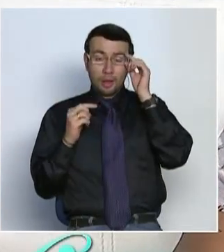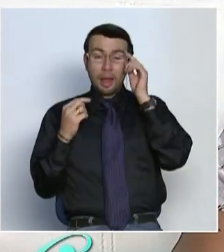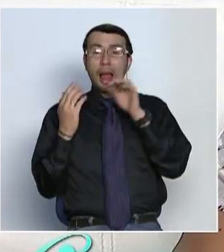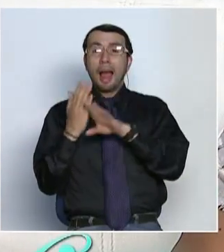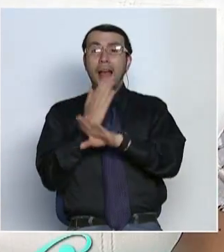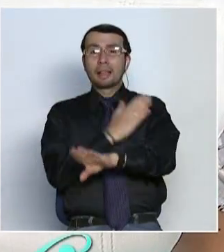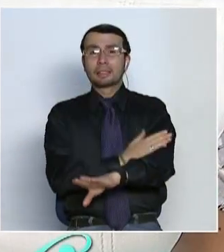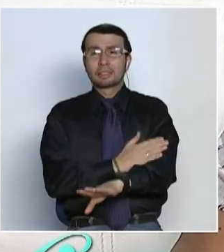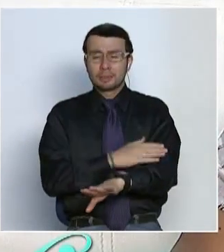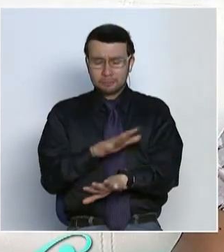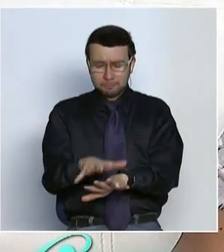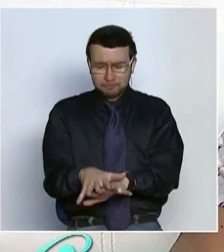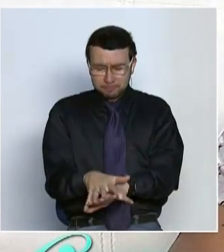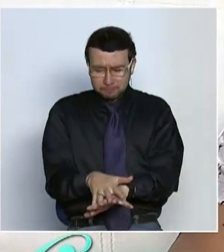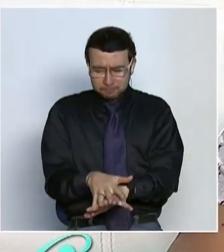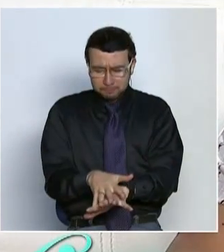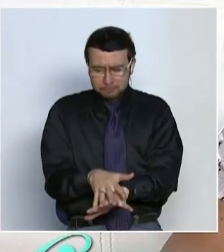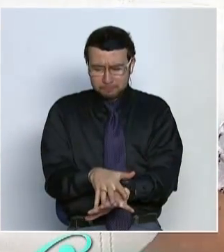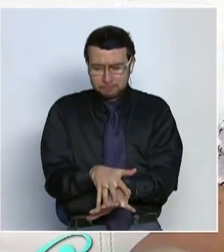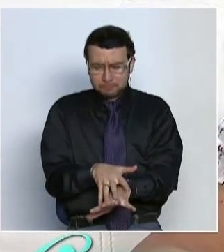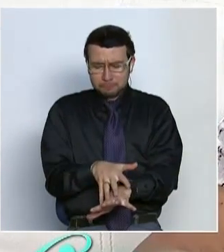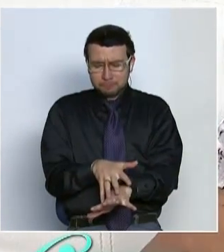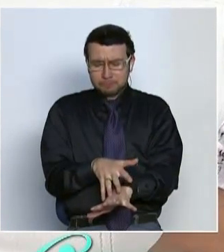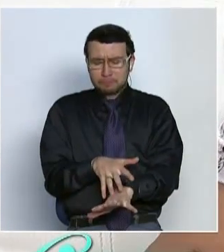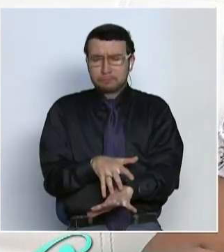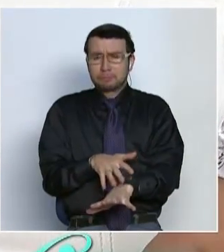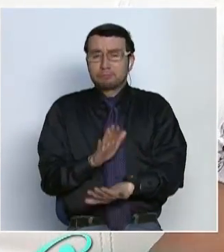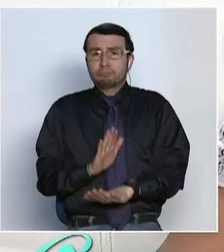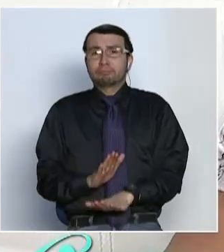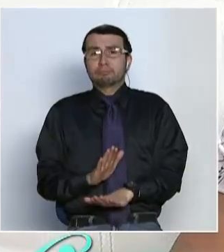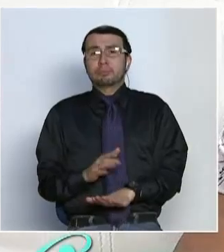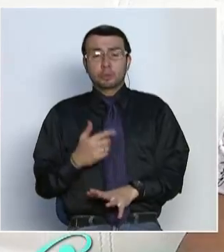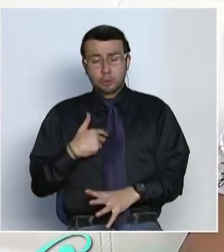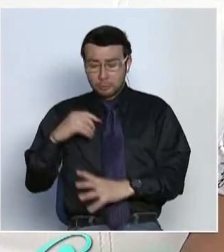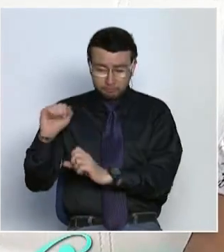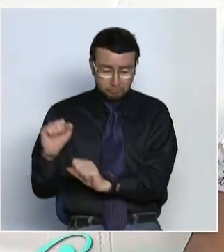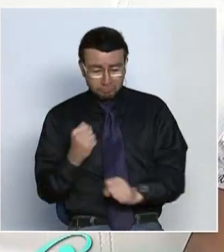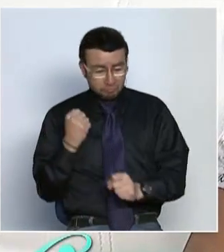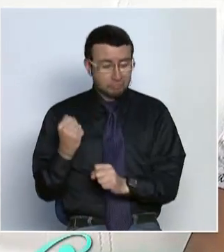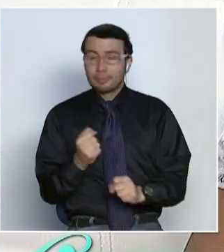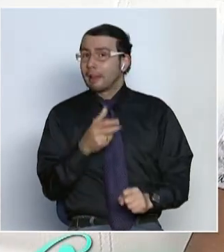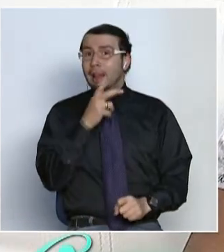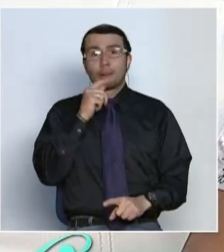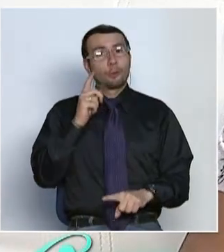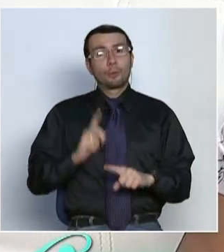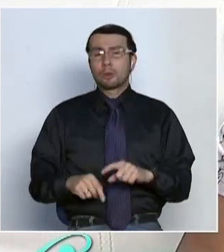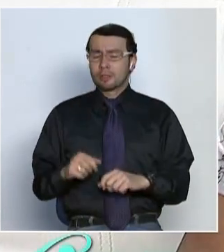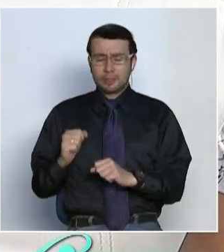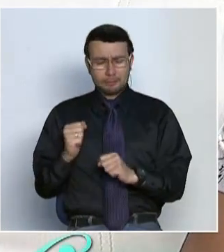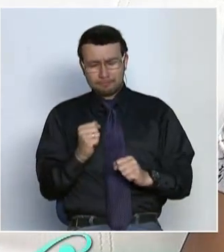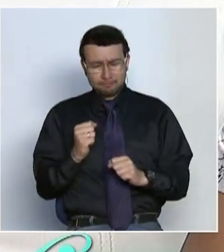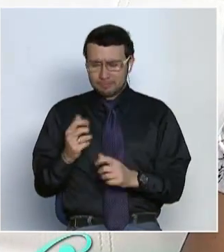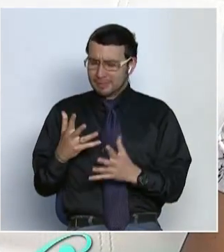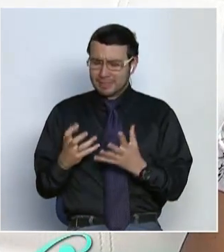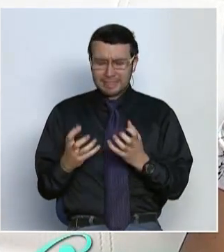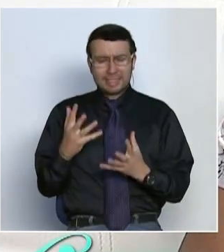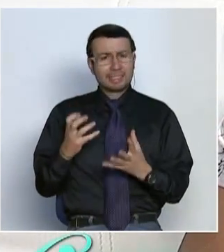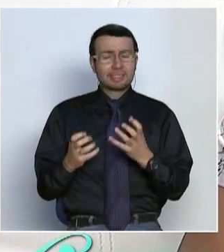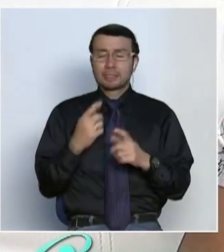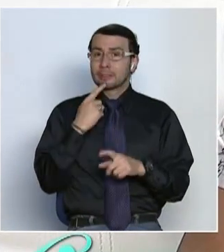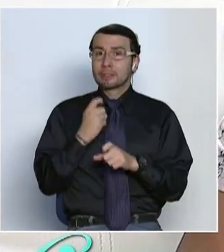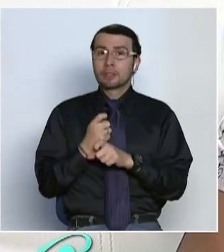entumían mucho las manos, se me entumían y no, es que no podía ni barrer ni nada. ¿Y ese entumecimiento era a qué